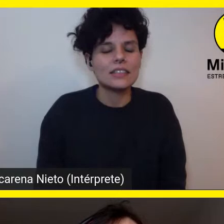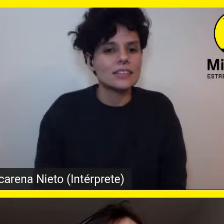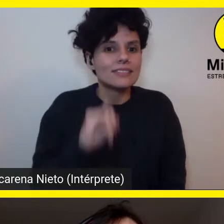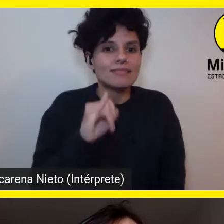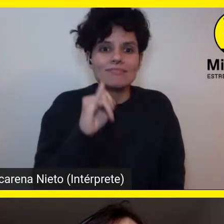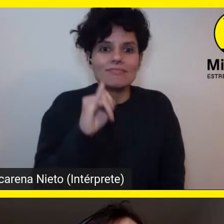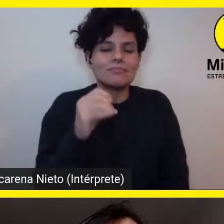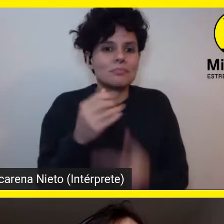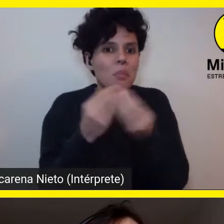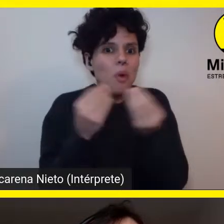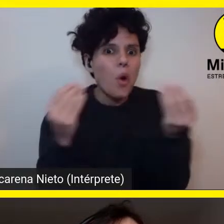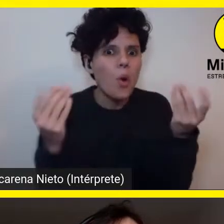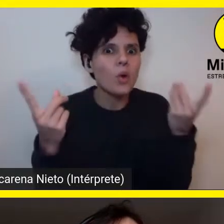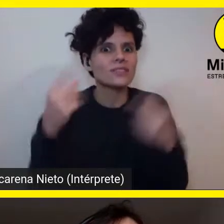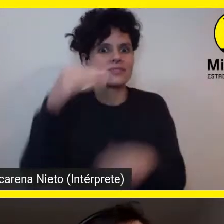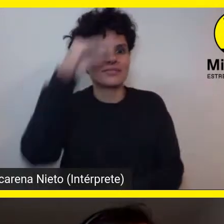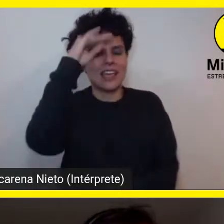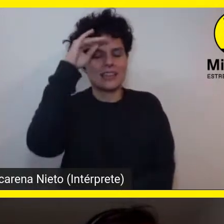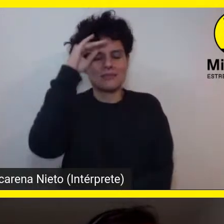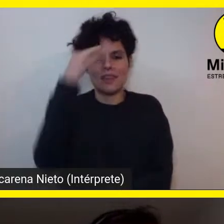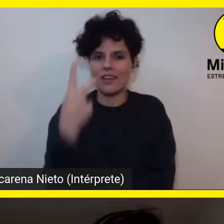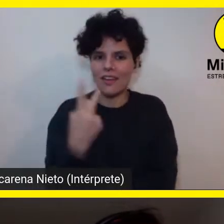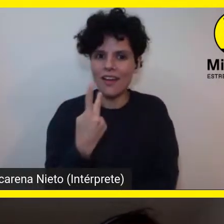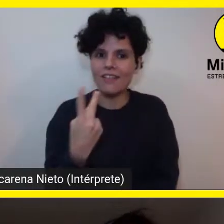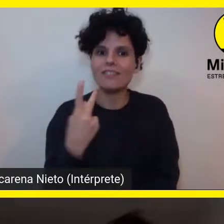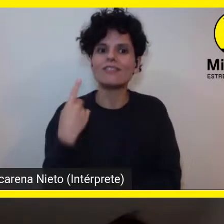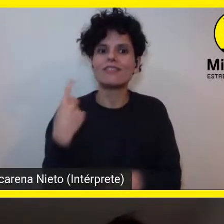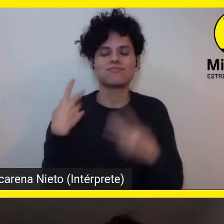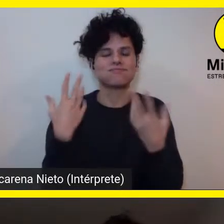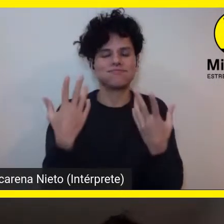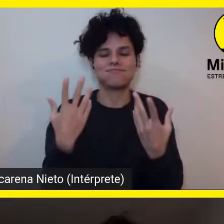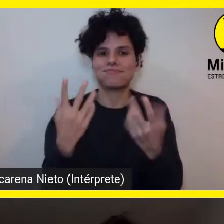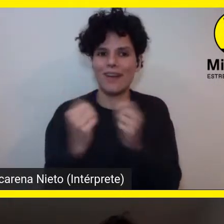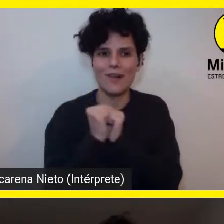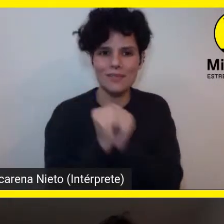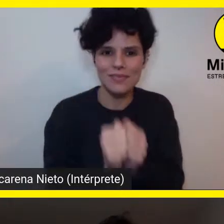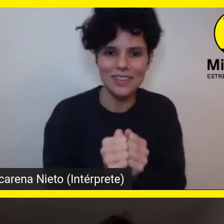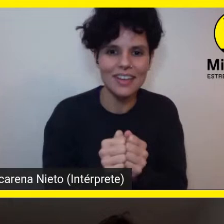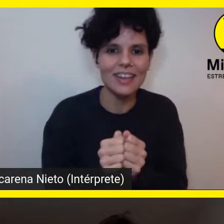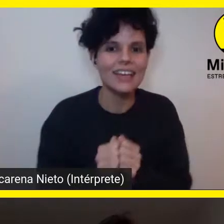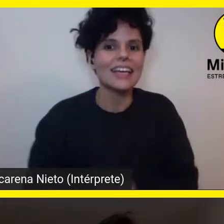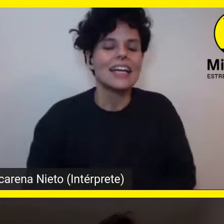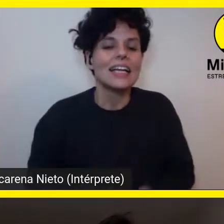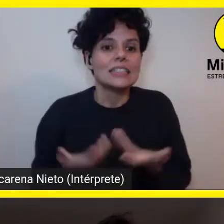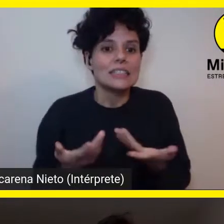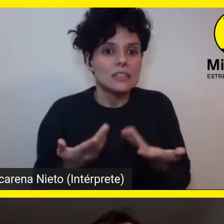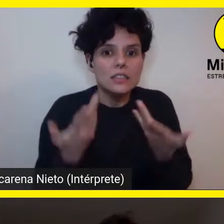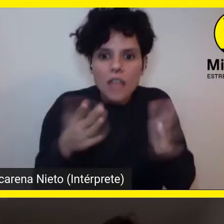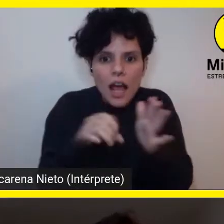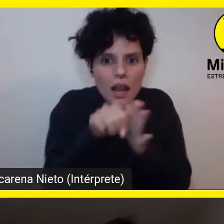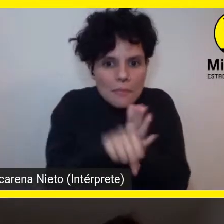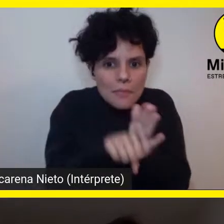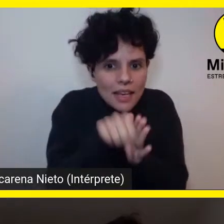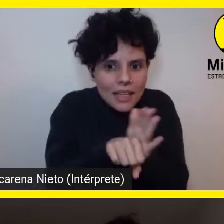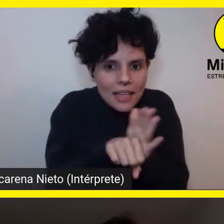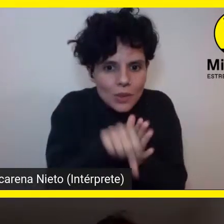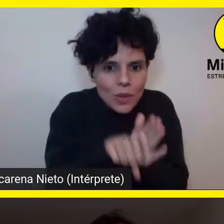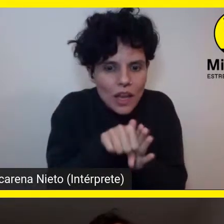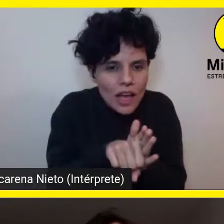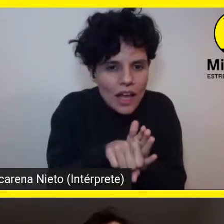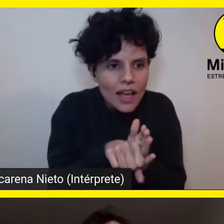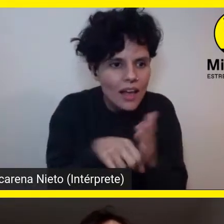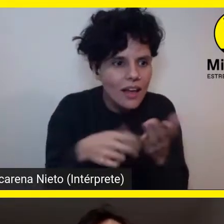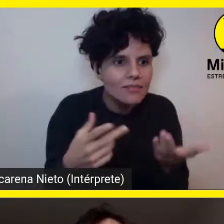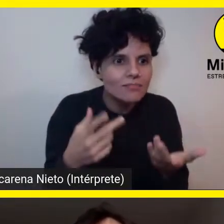tantas aventuras. Esta película ya en el fondo, por